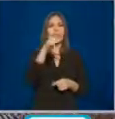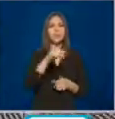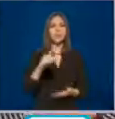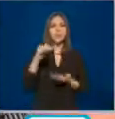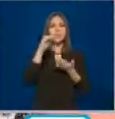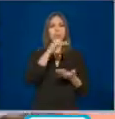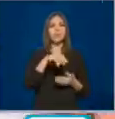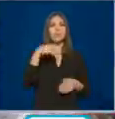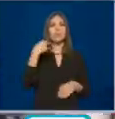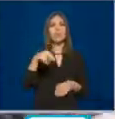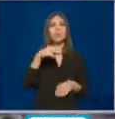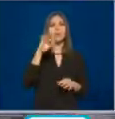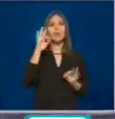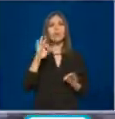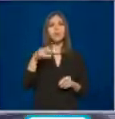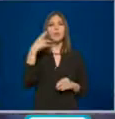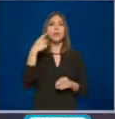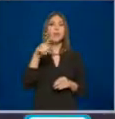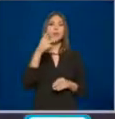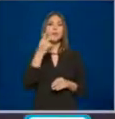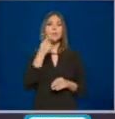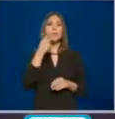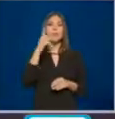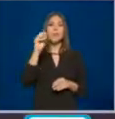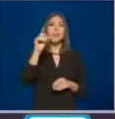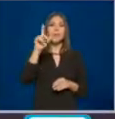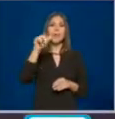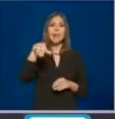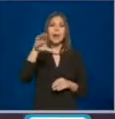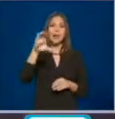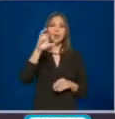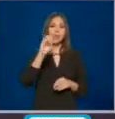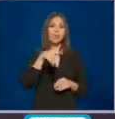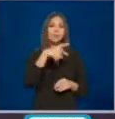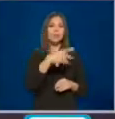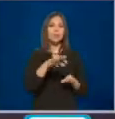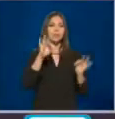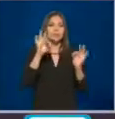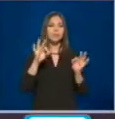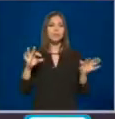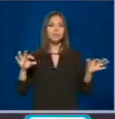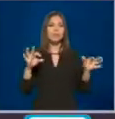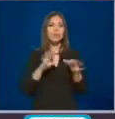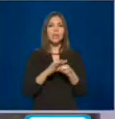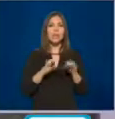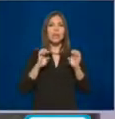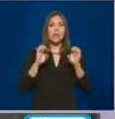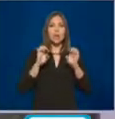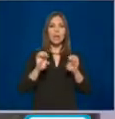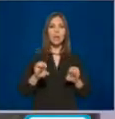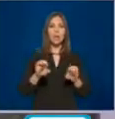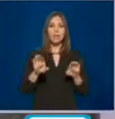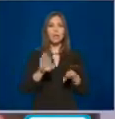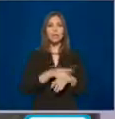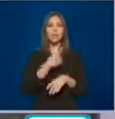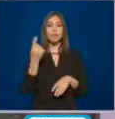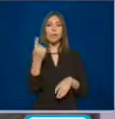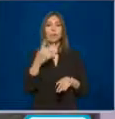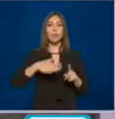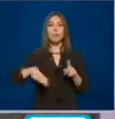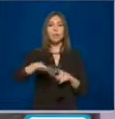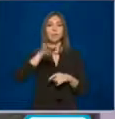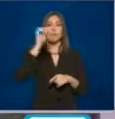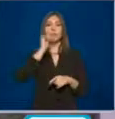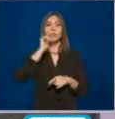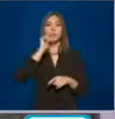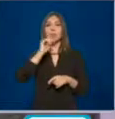que es polanco, que también es como elegante, como soberbio, pues, en el sentido de que en polanco